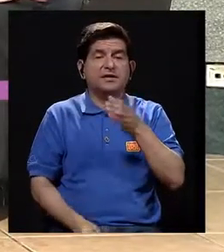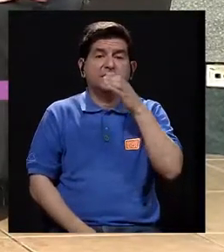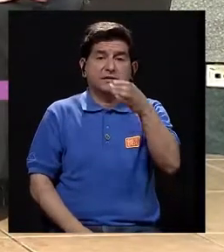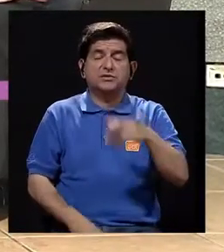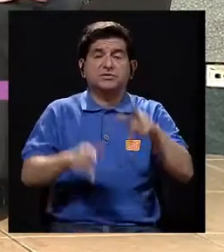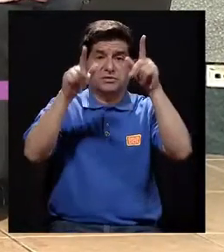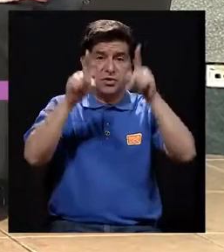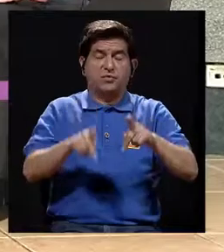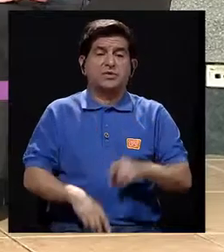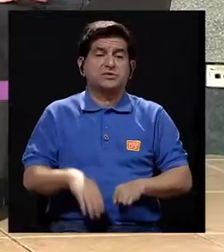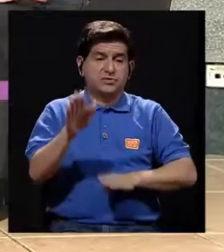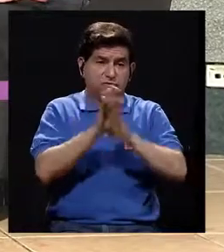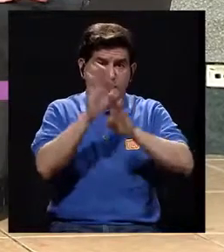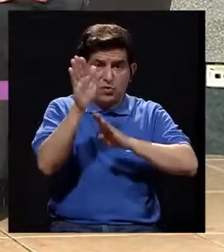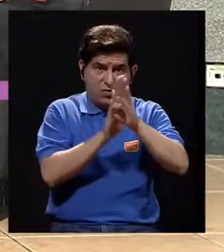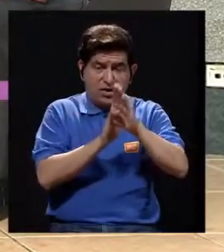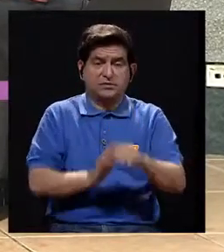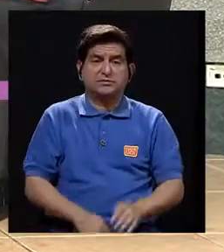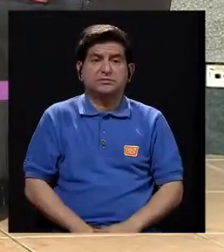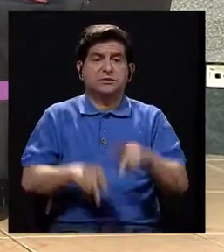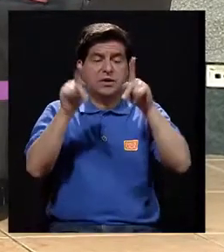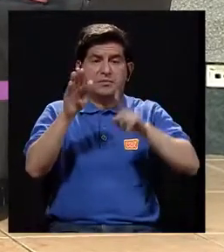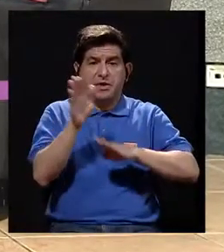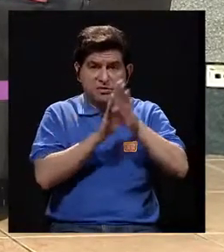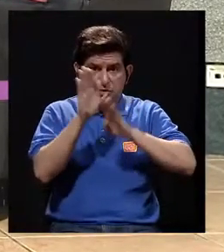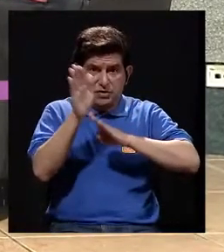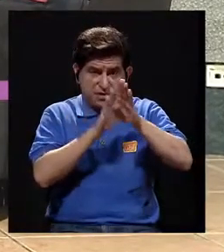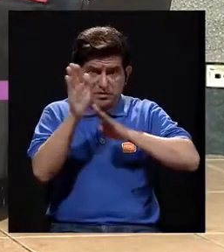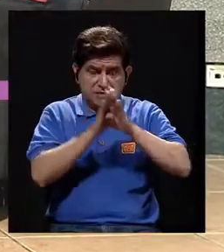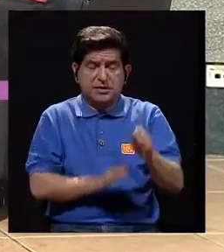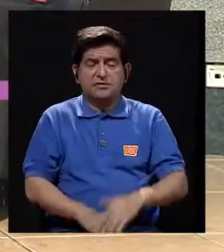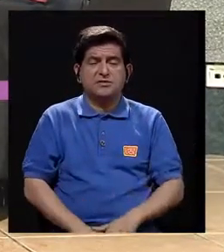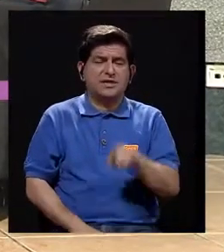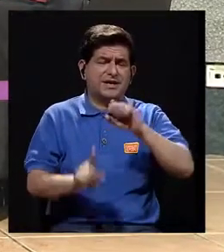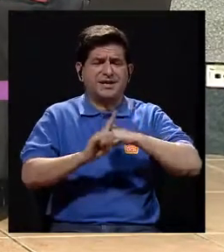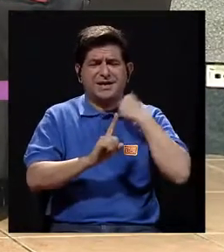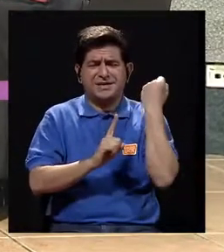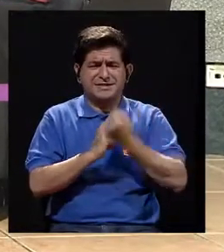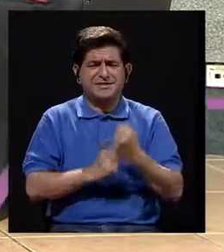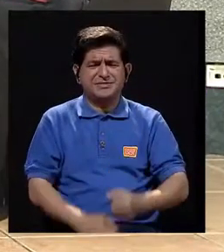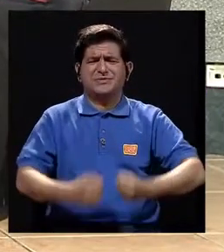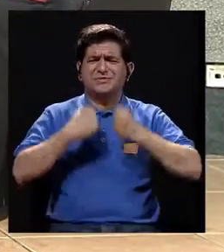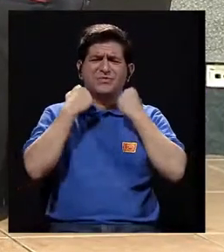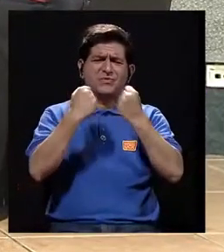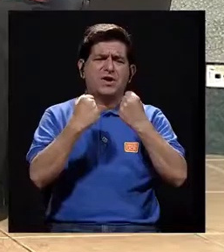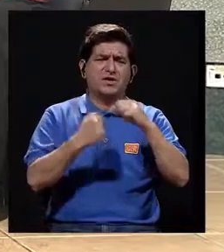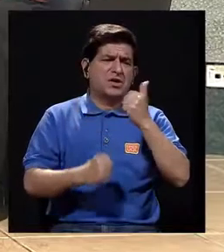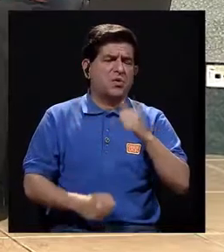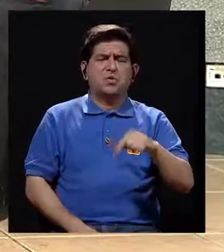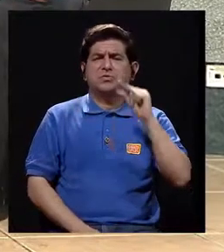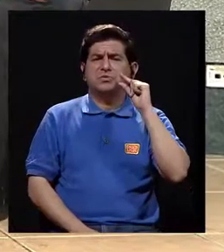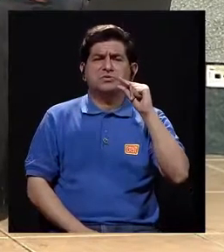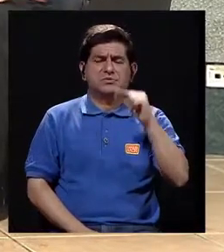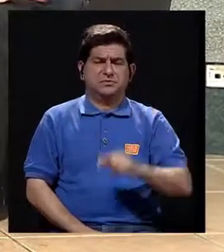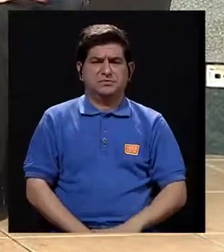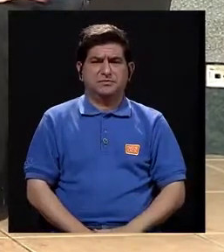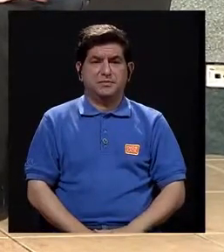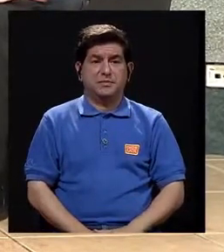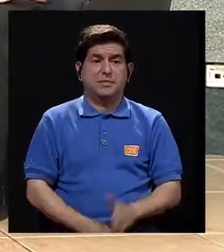las recomendaciones para quienes llegarán a desarrollarlo. Algunas personas desarrollan los achaques muy fuertes, otros algo muy